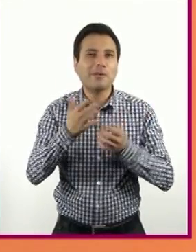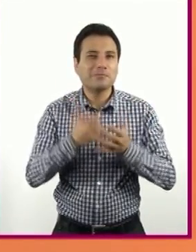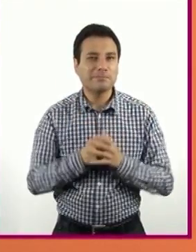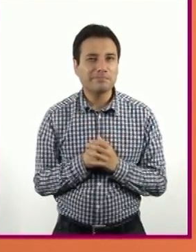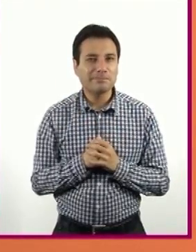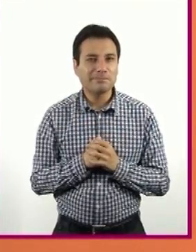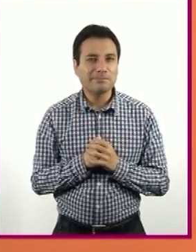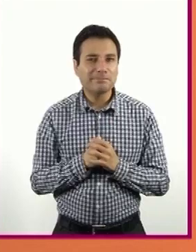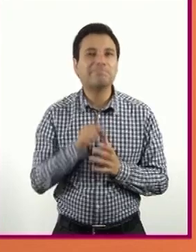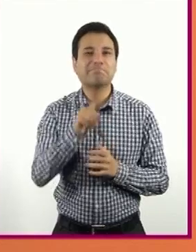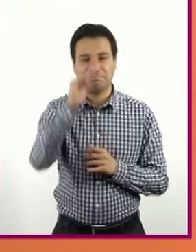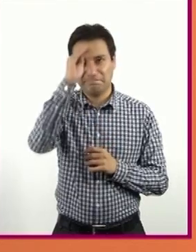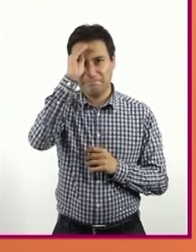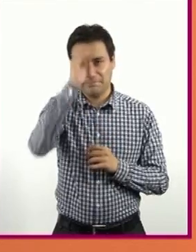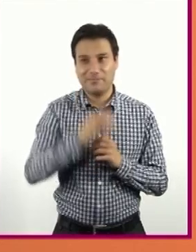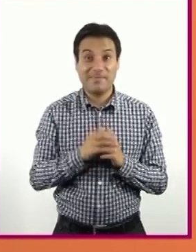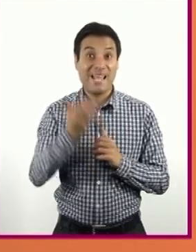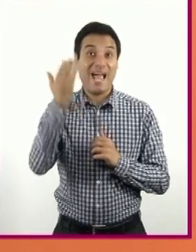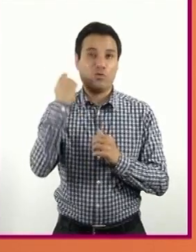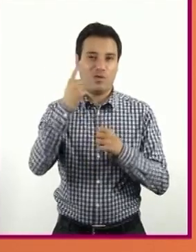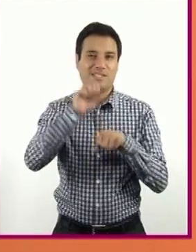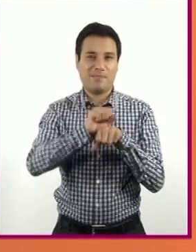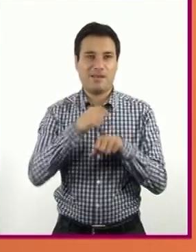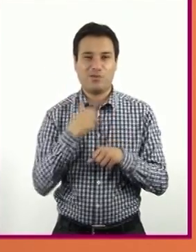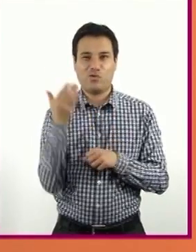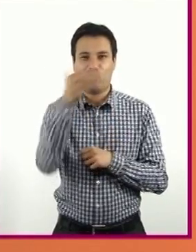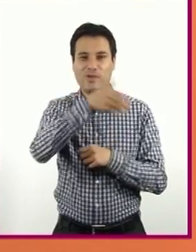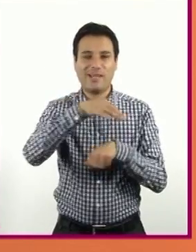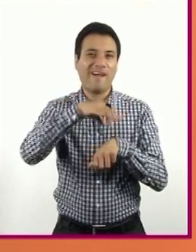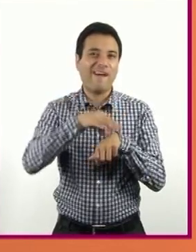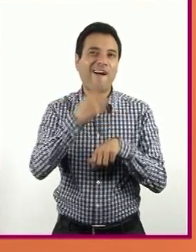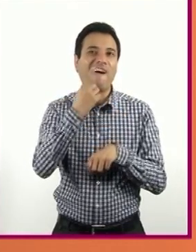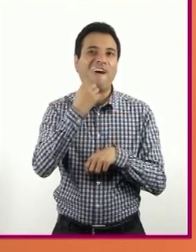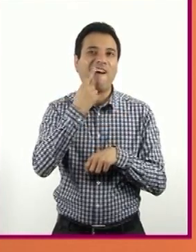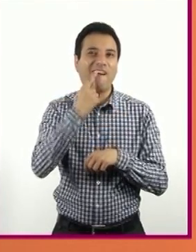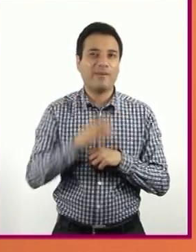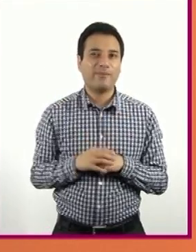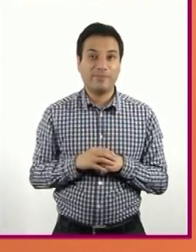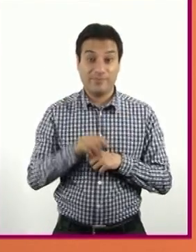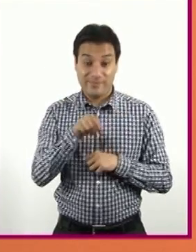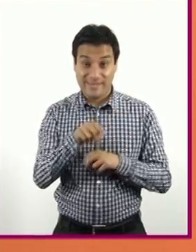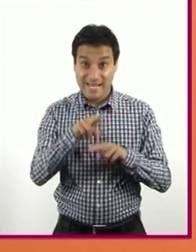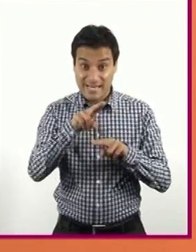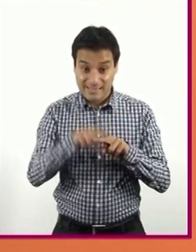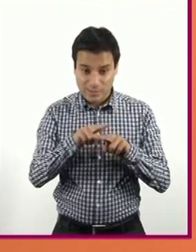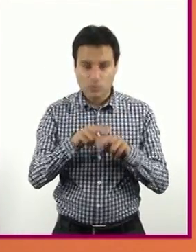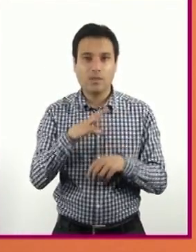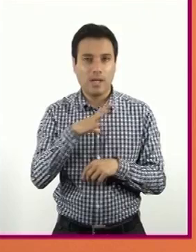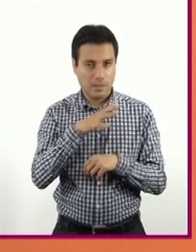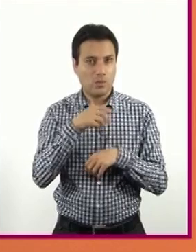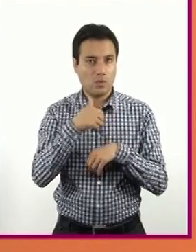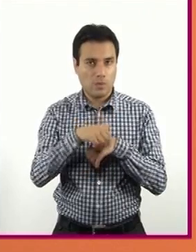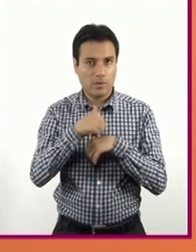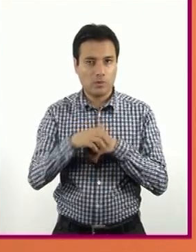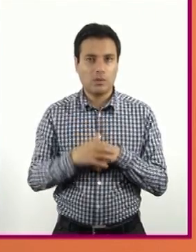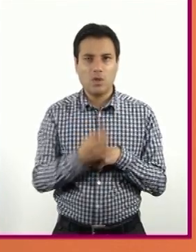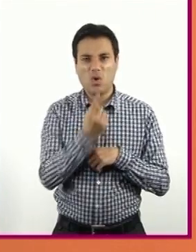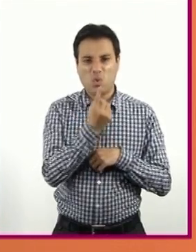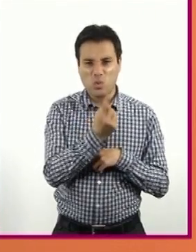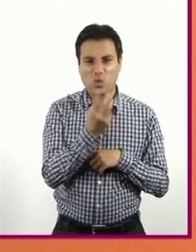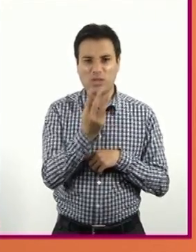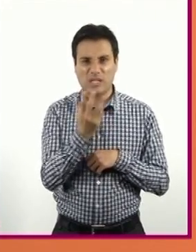sucesión? La semana pasada fui a un consultorio dental y en los asientos de espera se le asignaron números 1,